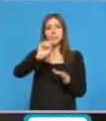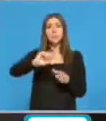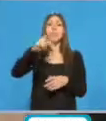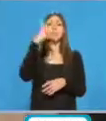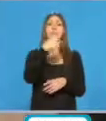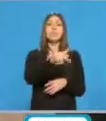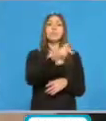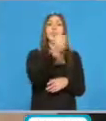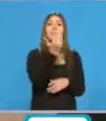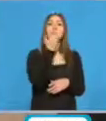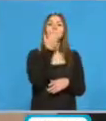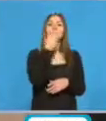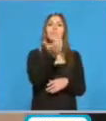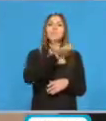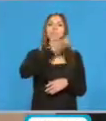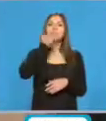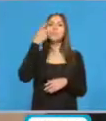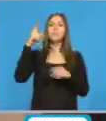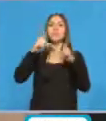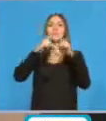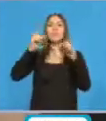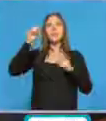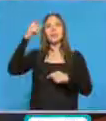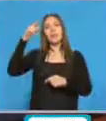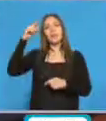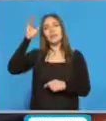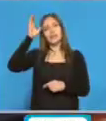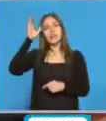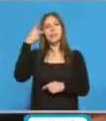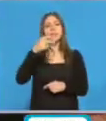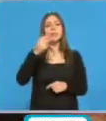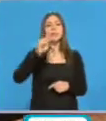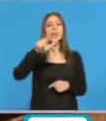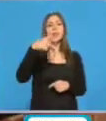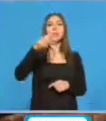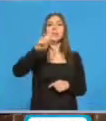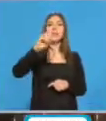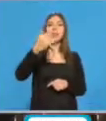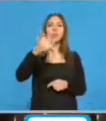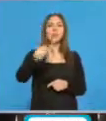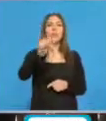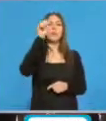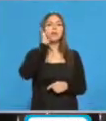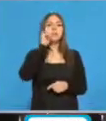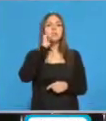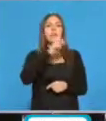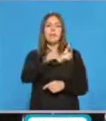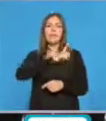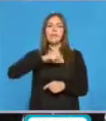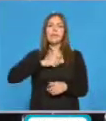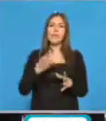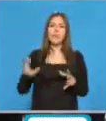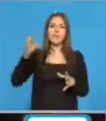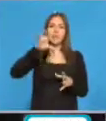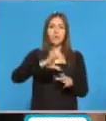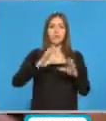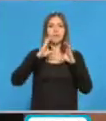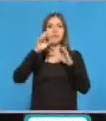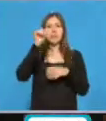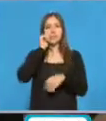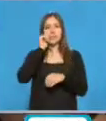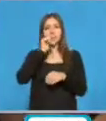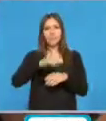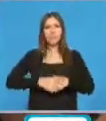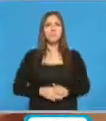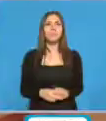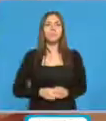cocina oriental su sal es la soya. Claro. Ok, Entonces entonces, hay que tenerla con muy mucha poquito. consideración Exacto. y precaución. Lo que